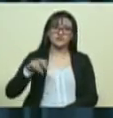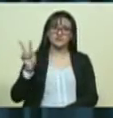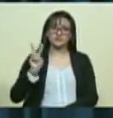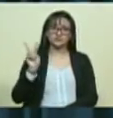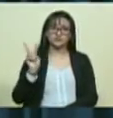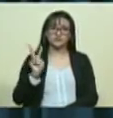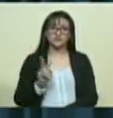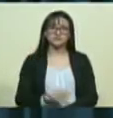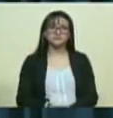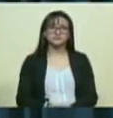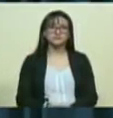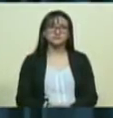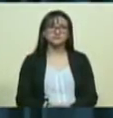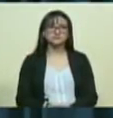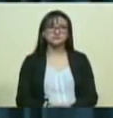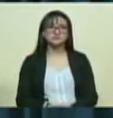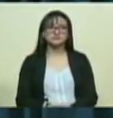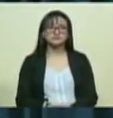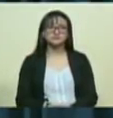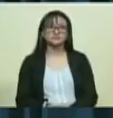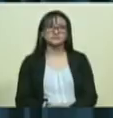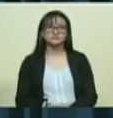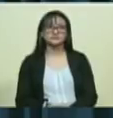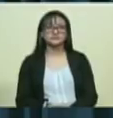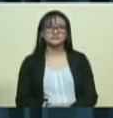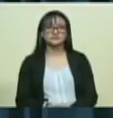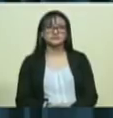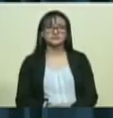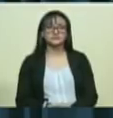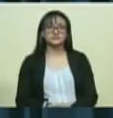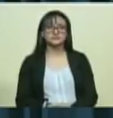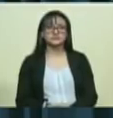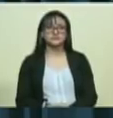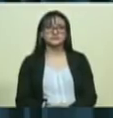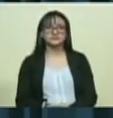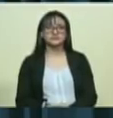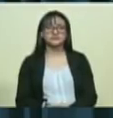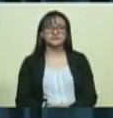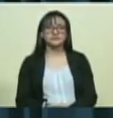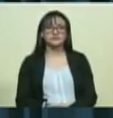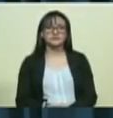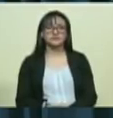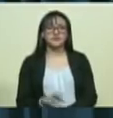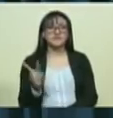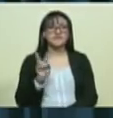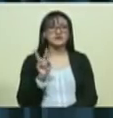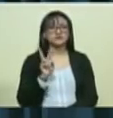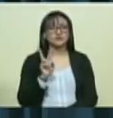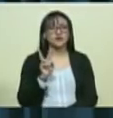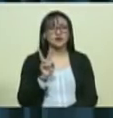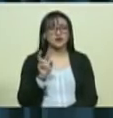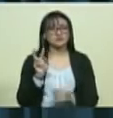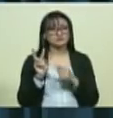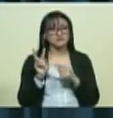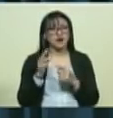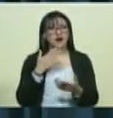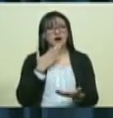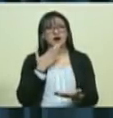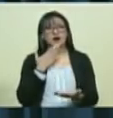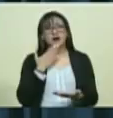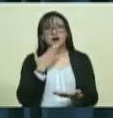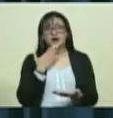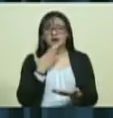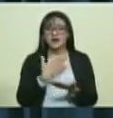venezuela es un país que gracias a las inmensas oportunidades de